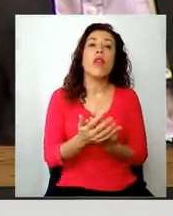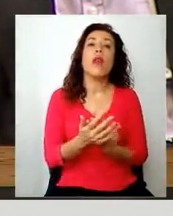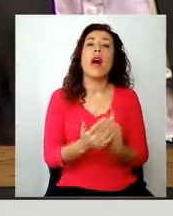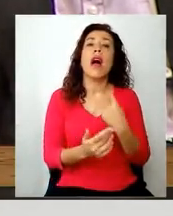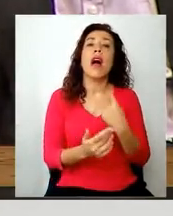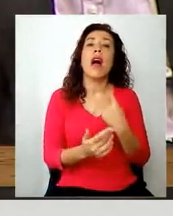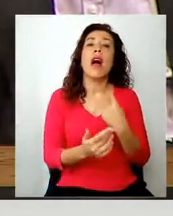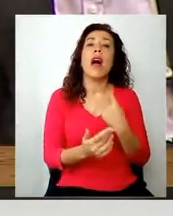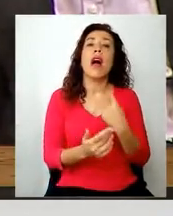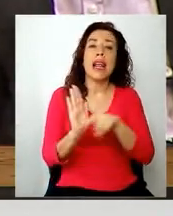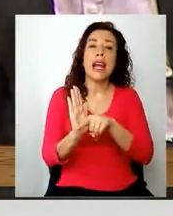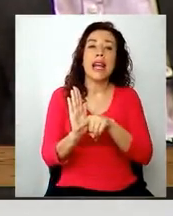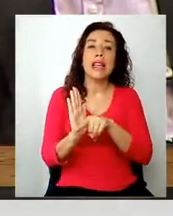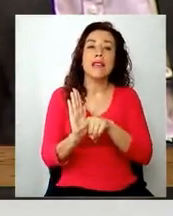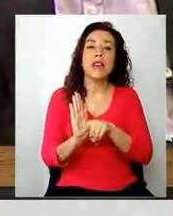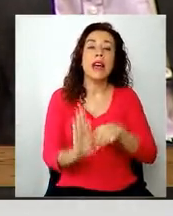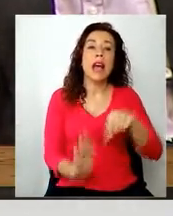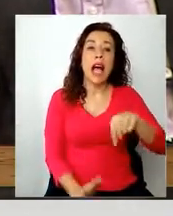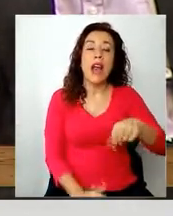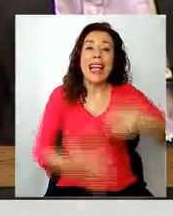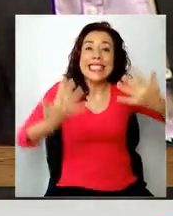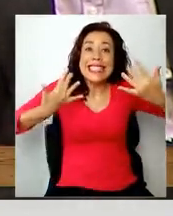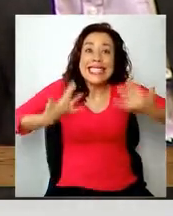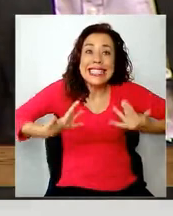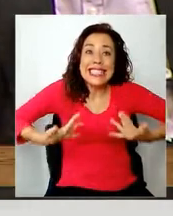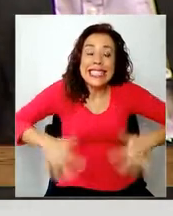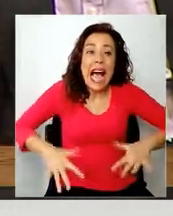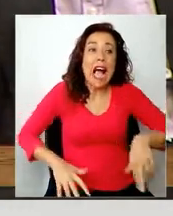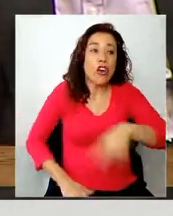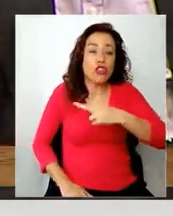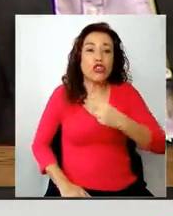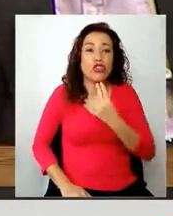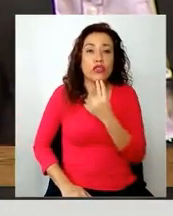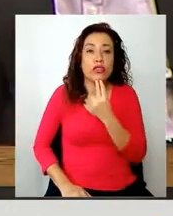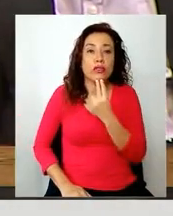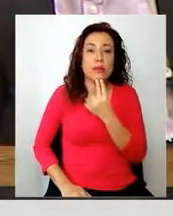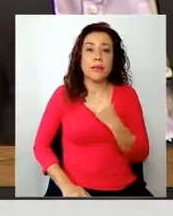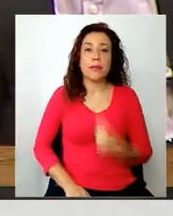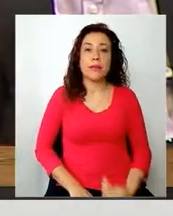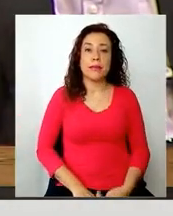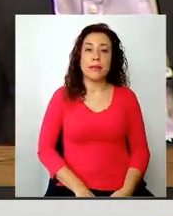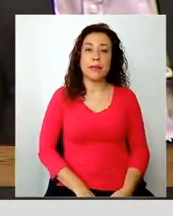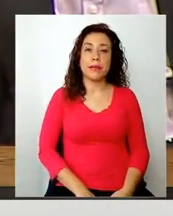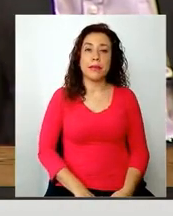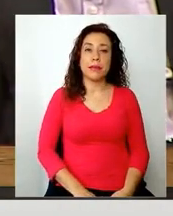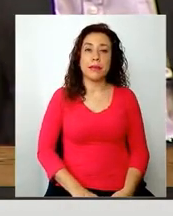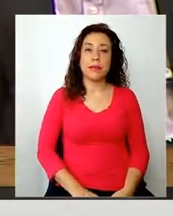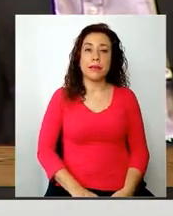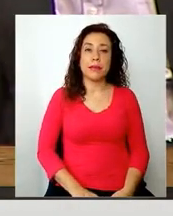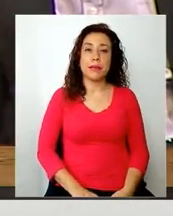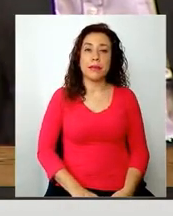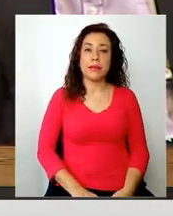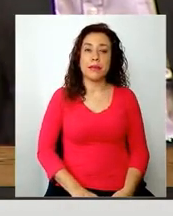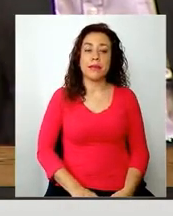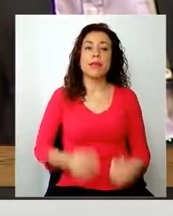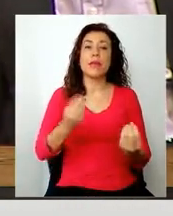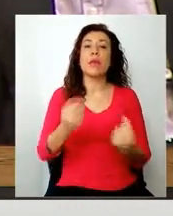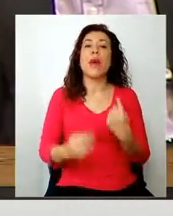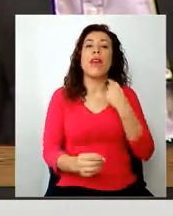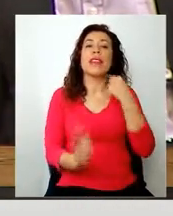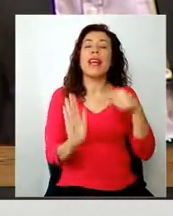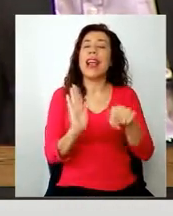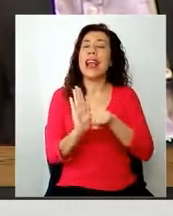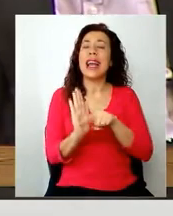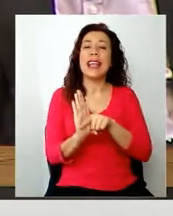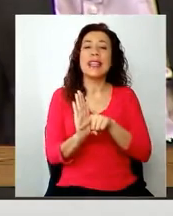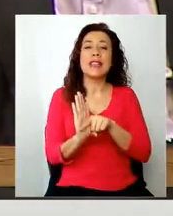hoy en día Ya estamos viviendo y el impacto negativo más importante